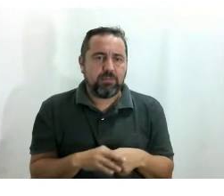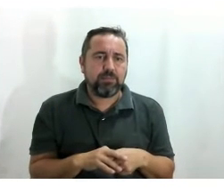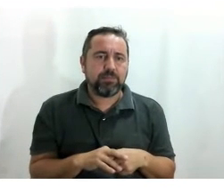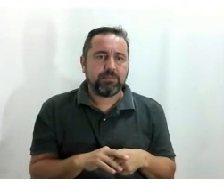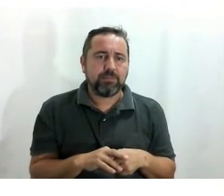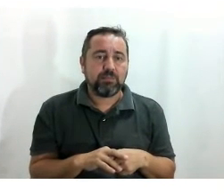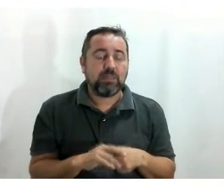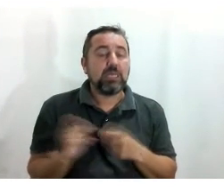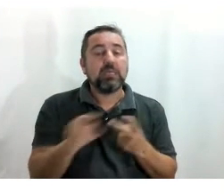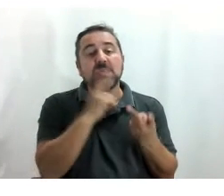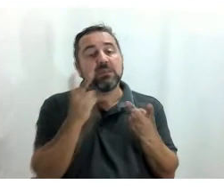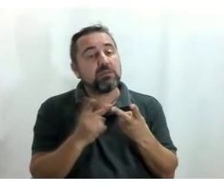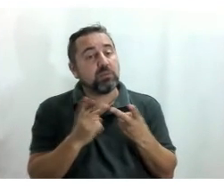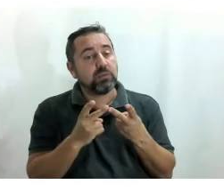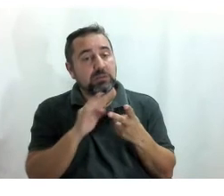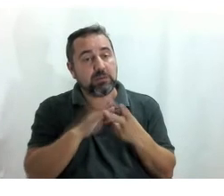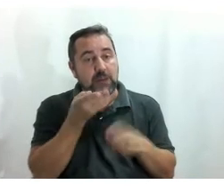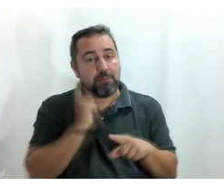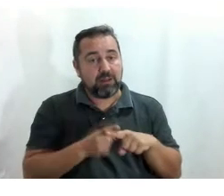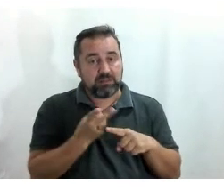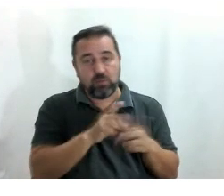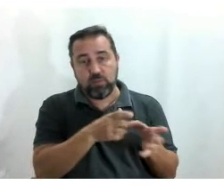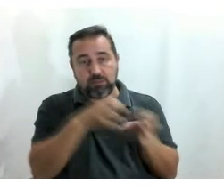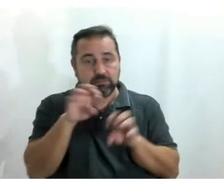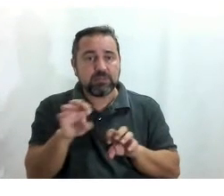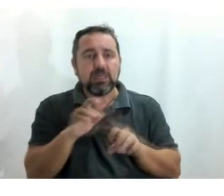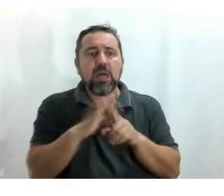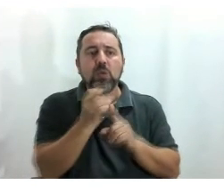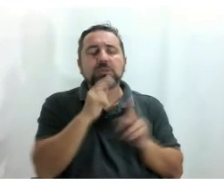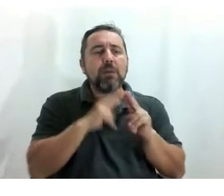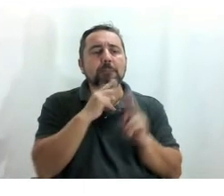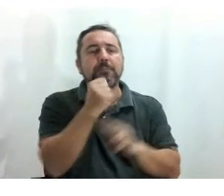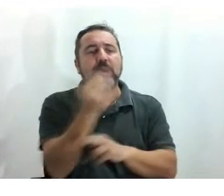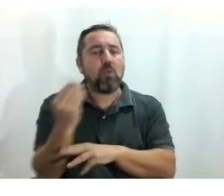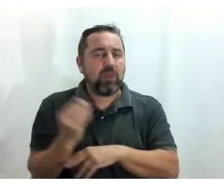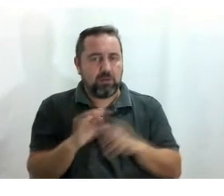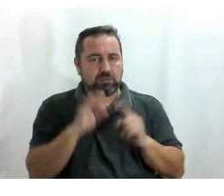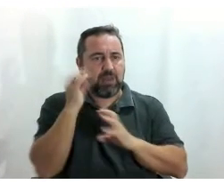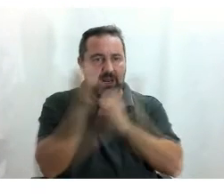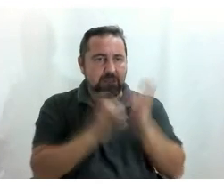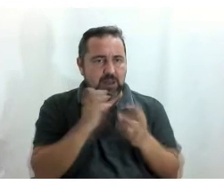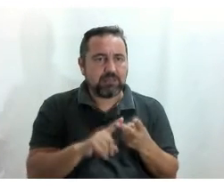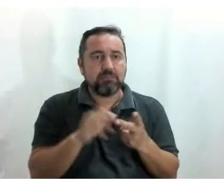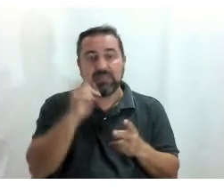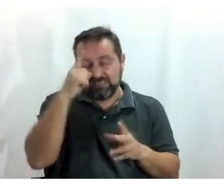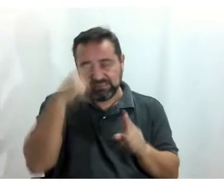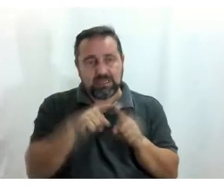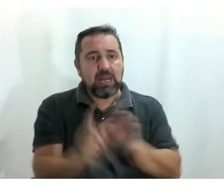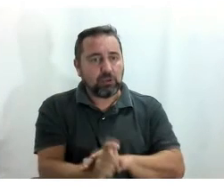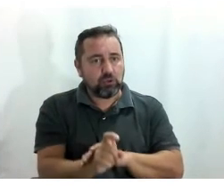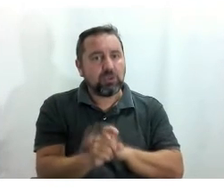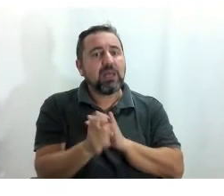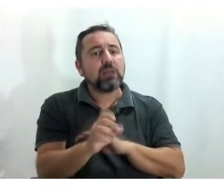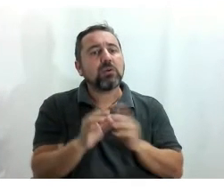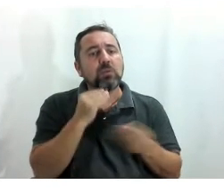Bien, en esta segunda parte os voy a mencionar brevemente algunos de los modelos animales, sobre todo en ratón, que utilizamos